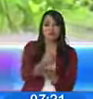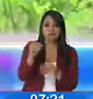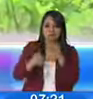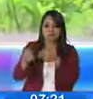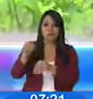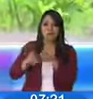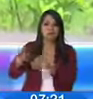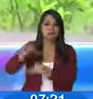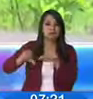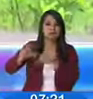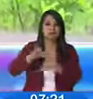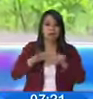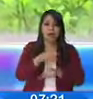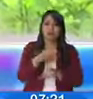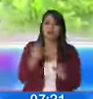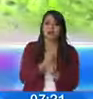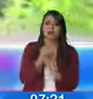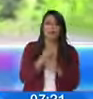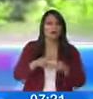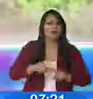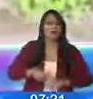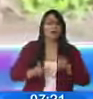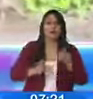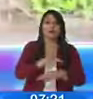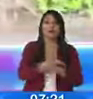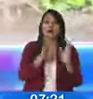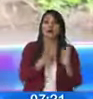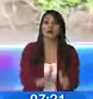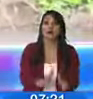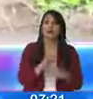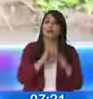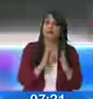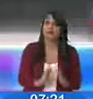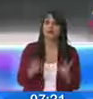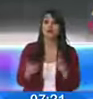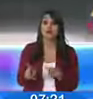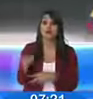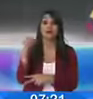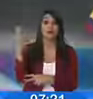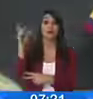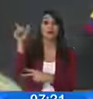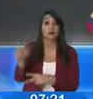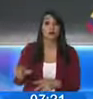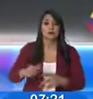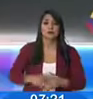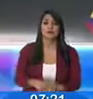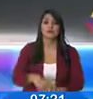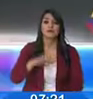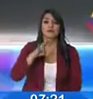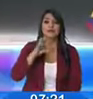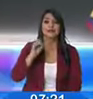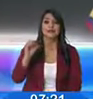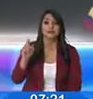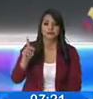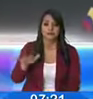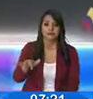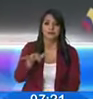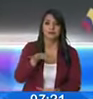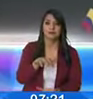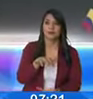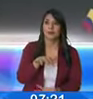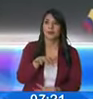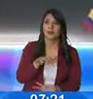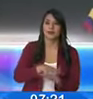colombiana, estos sitios son el lugar de trabajo de decenas de campesinos colombianos y ecuatorianos. Ascienden a más de 700 kilos